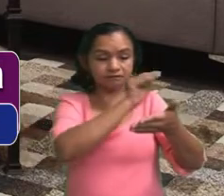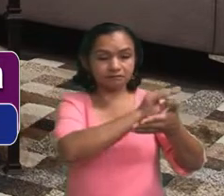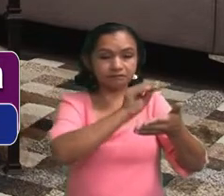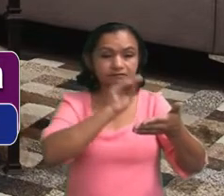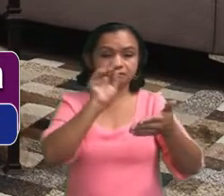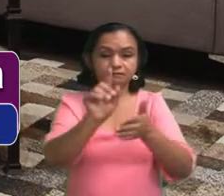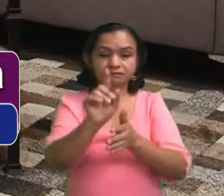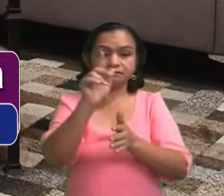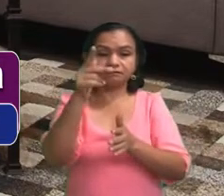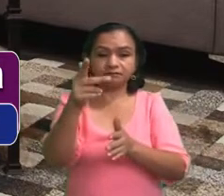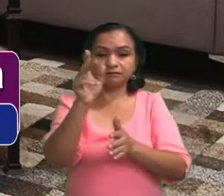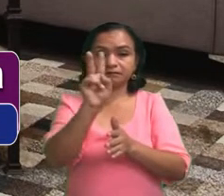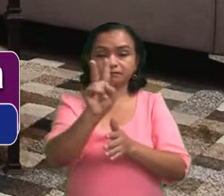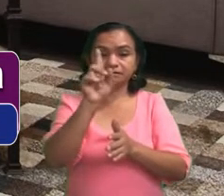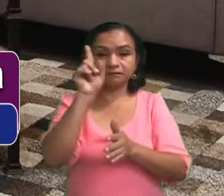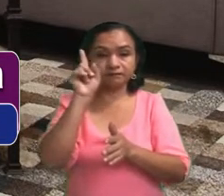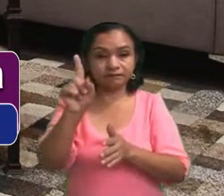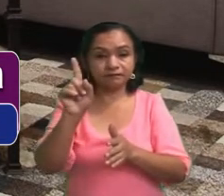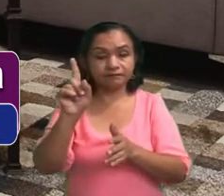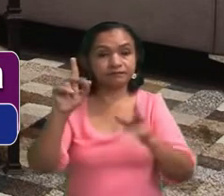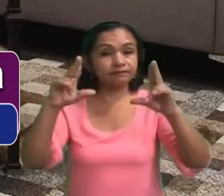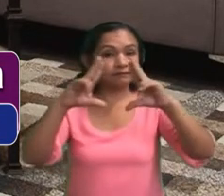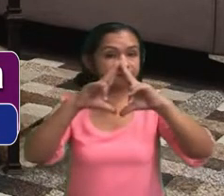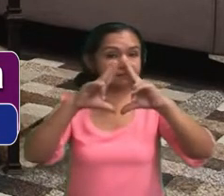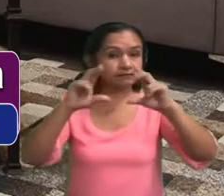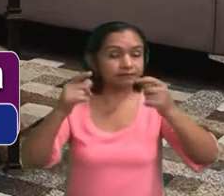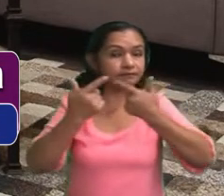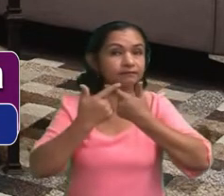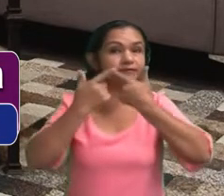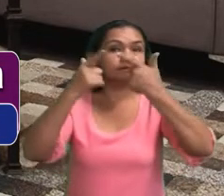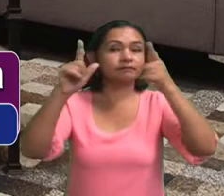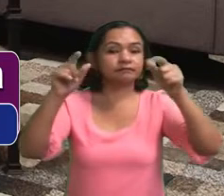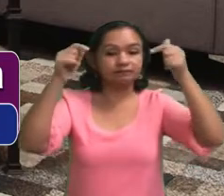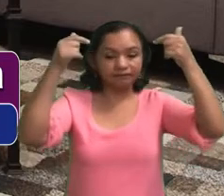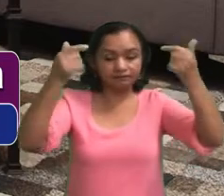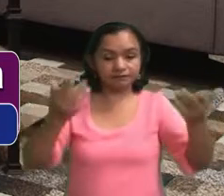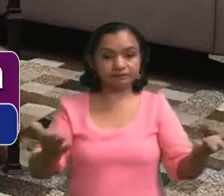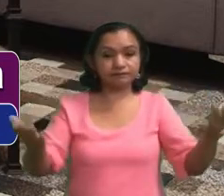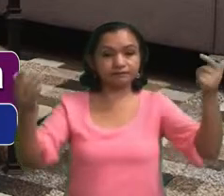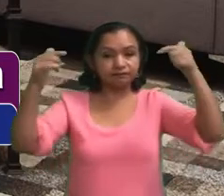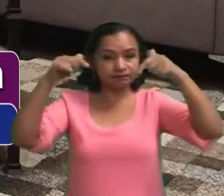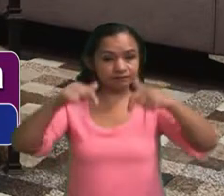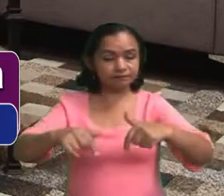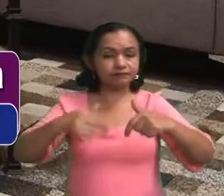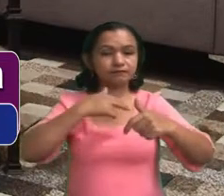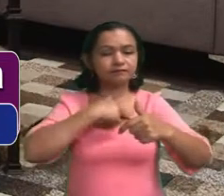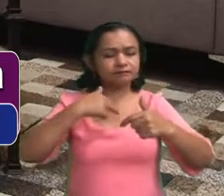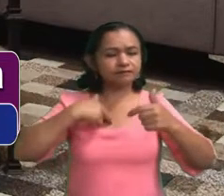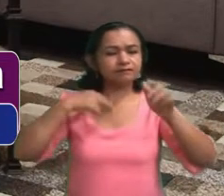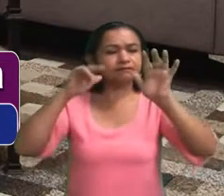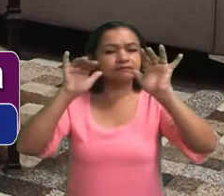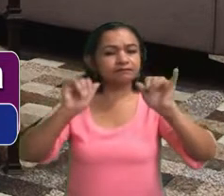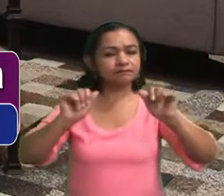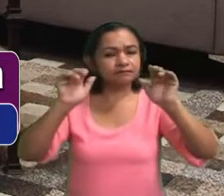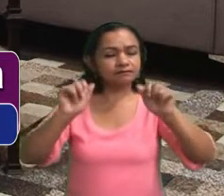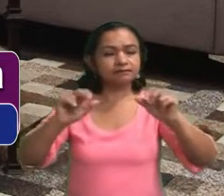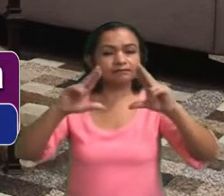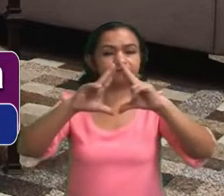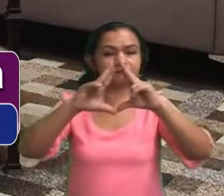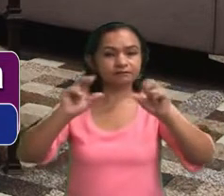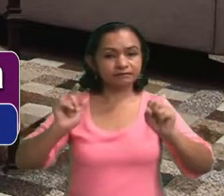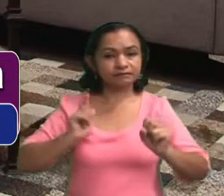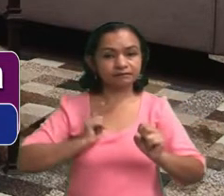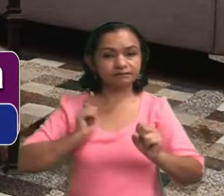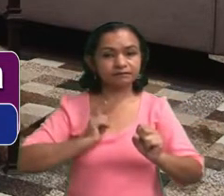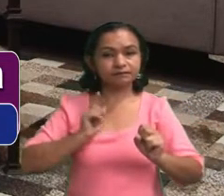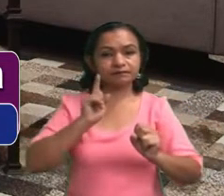año 1821, que Nicaragua se independizó, hasta el día de hoy, se han promulgado en el país. Estamos